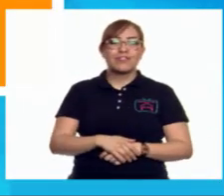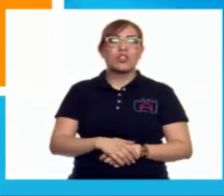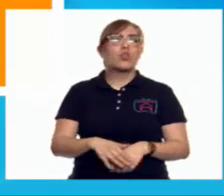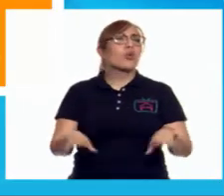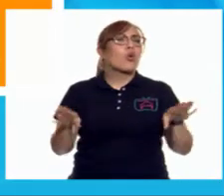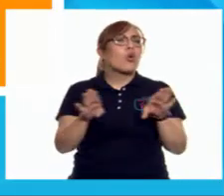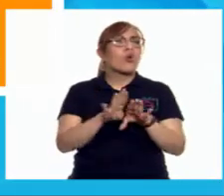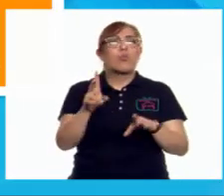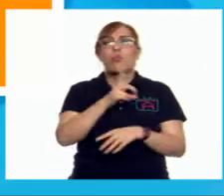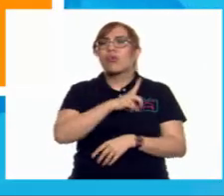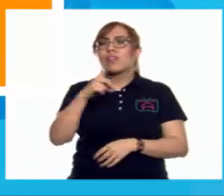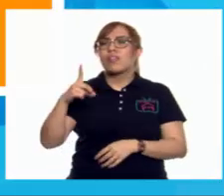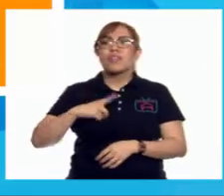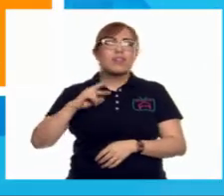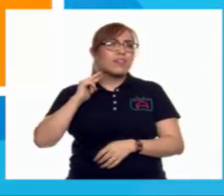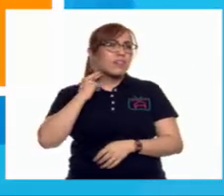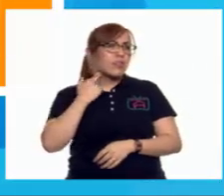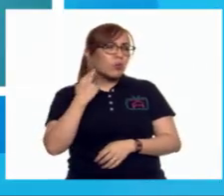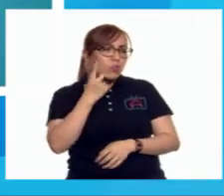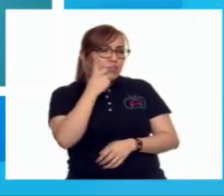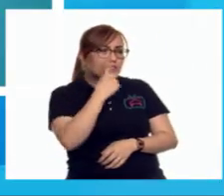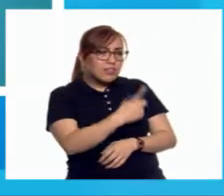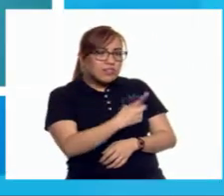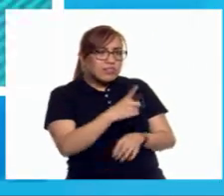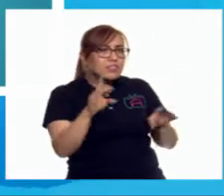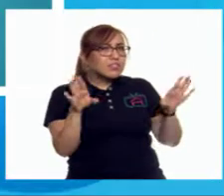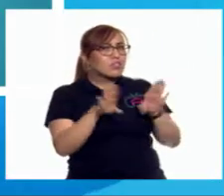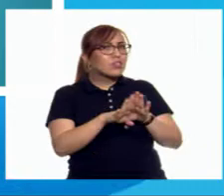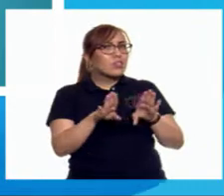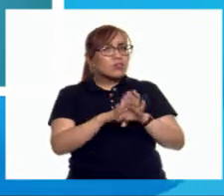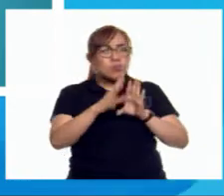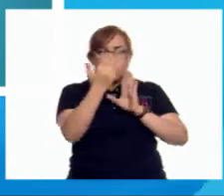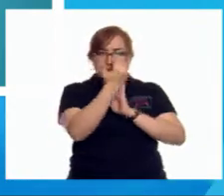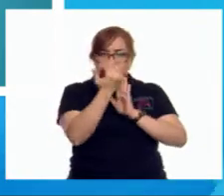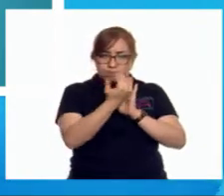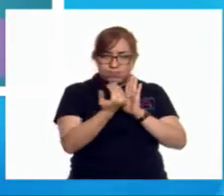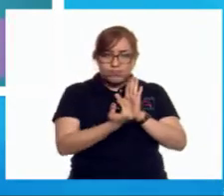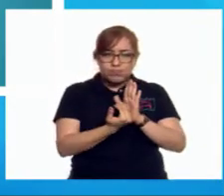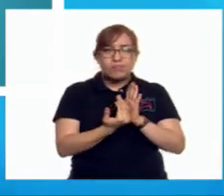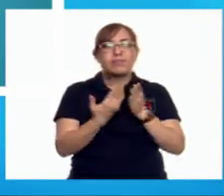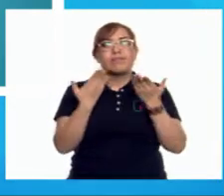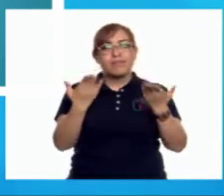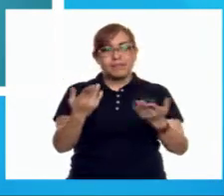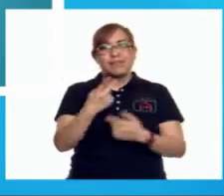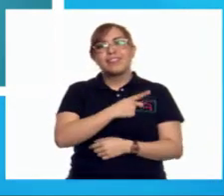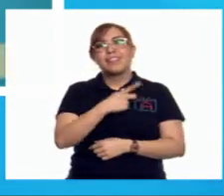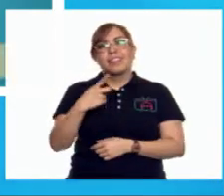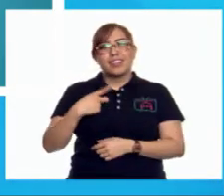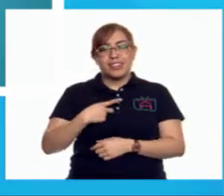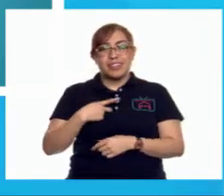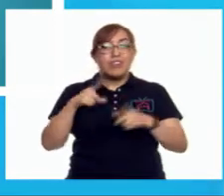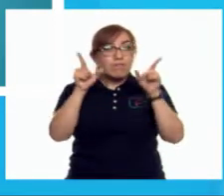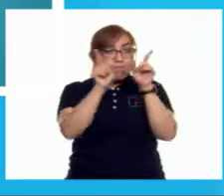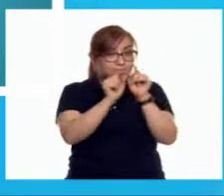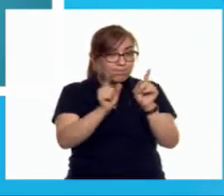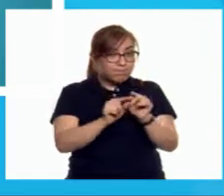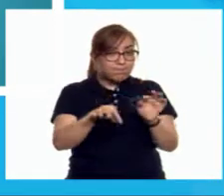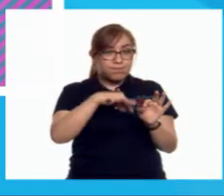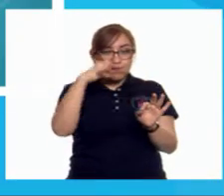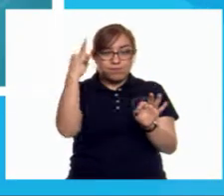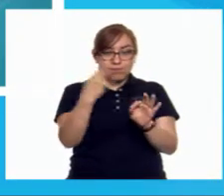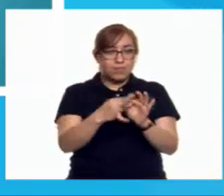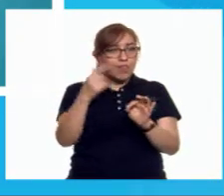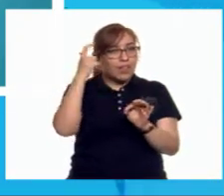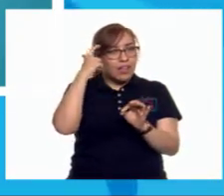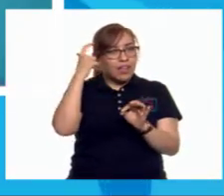las instrucciones que le das a tu robot? ¡Claro! Tus instrucciones tienen que ser concretas, sencillas y con un